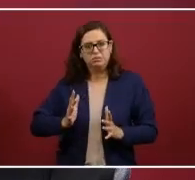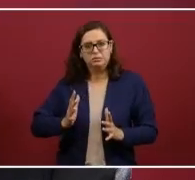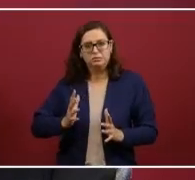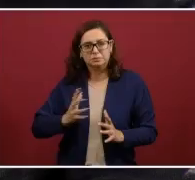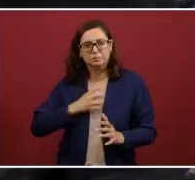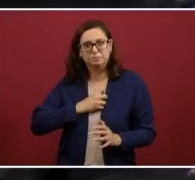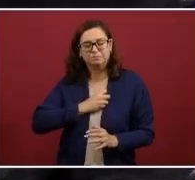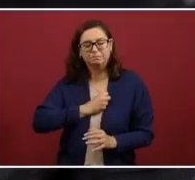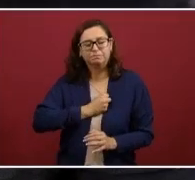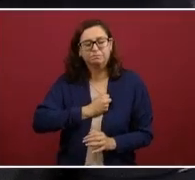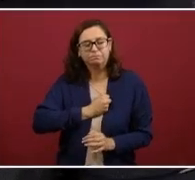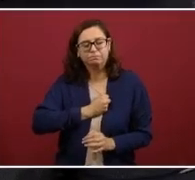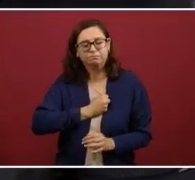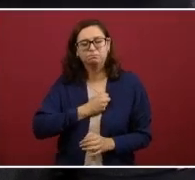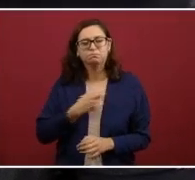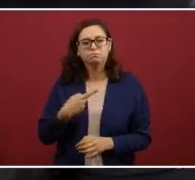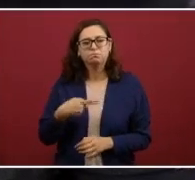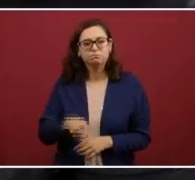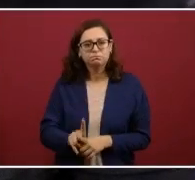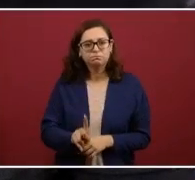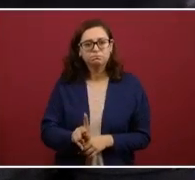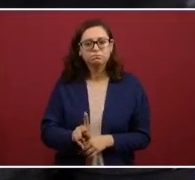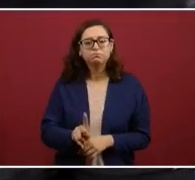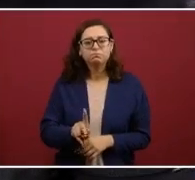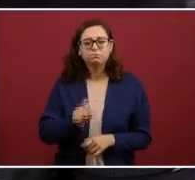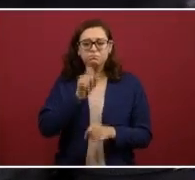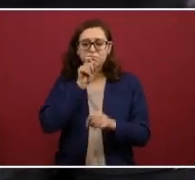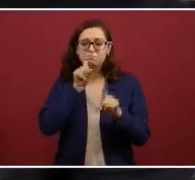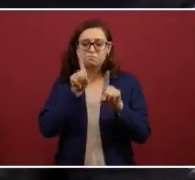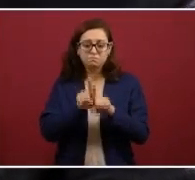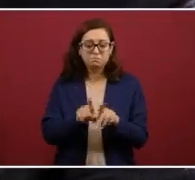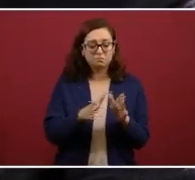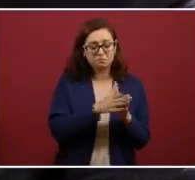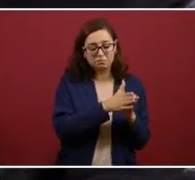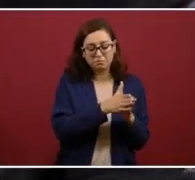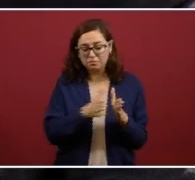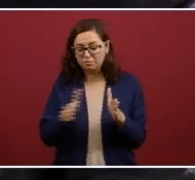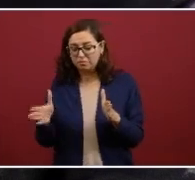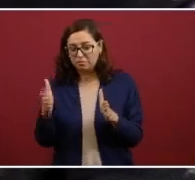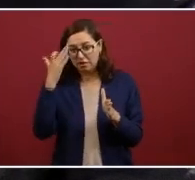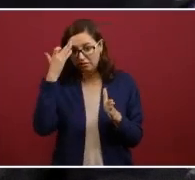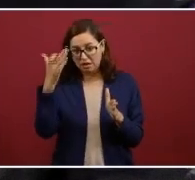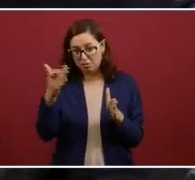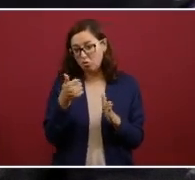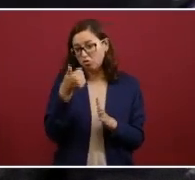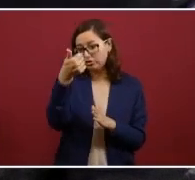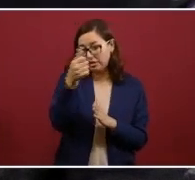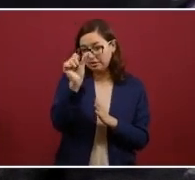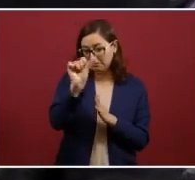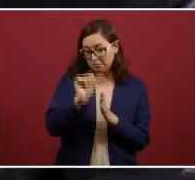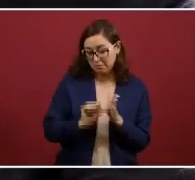pero también en este tiempo he